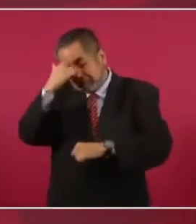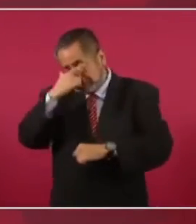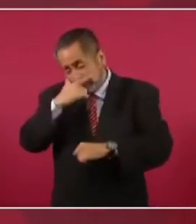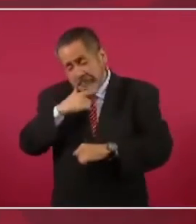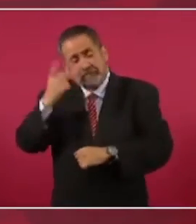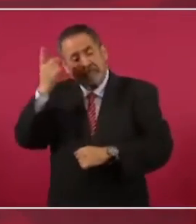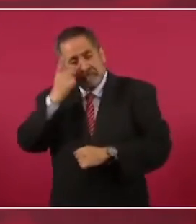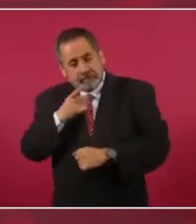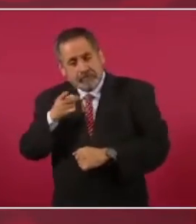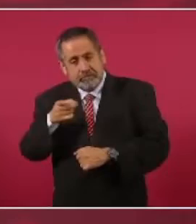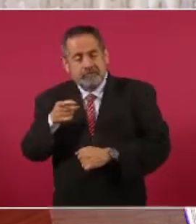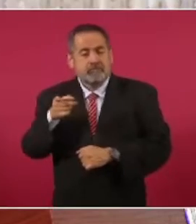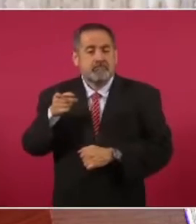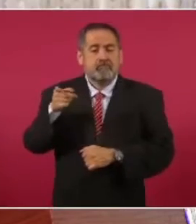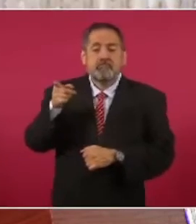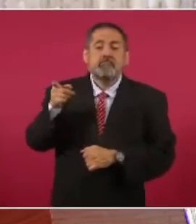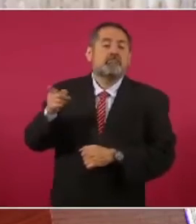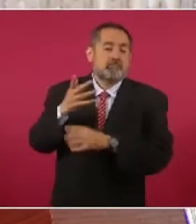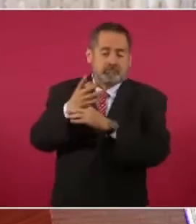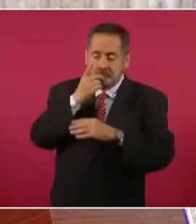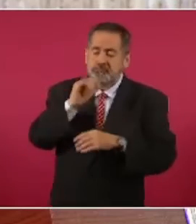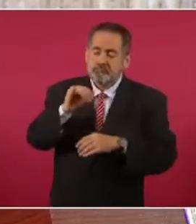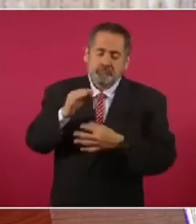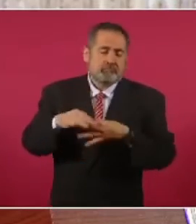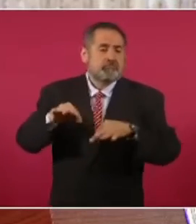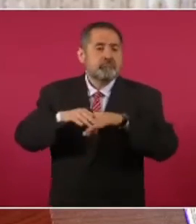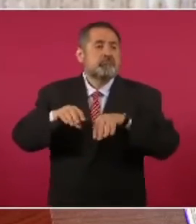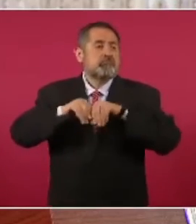pero sí es importante informar.